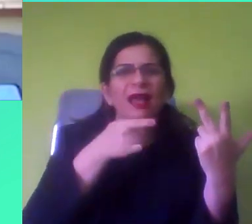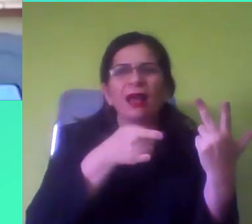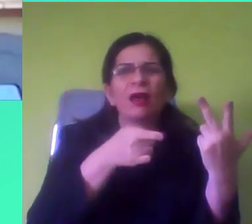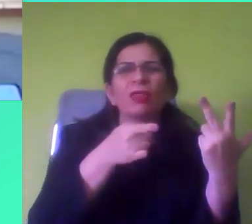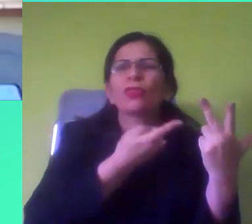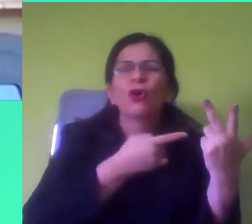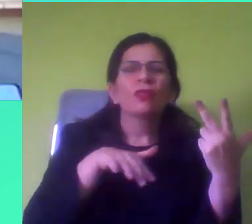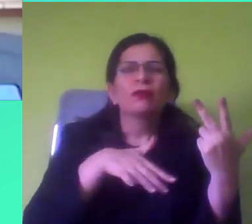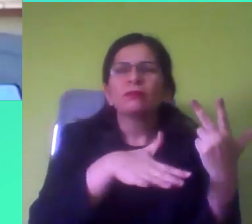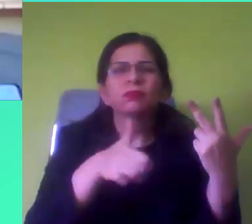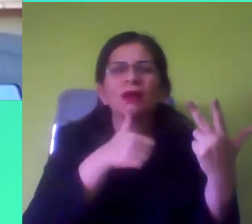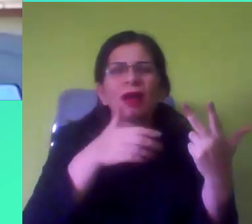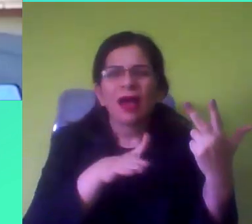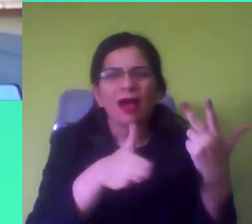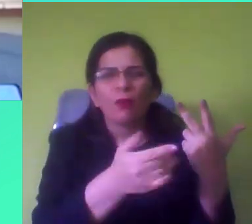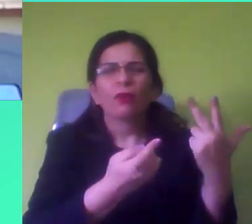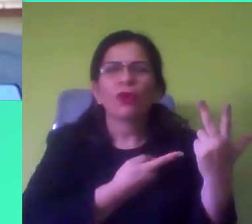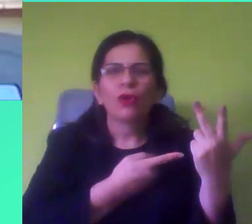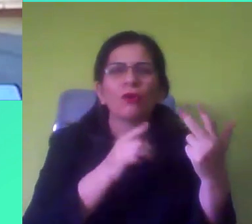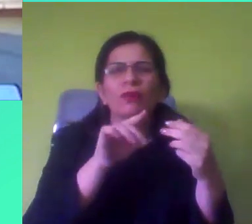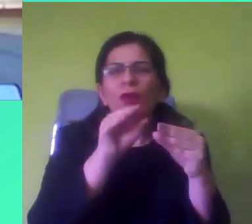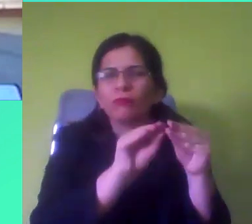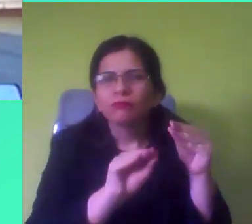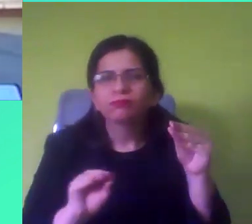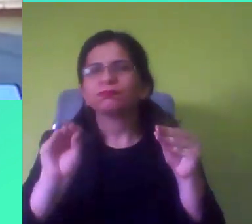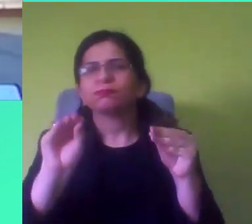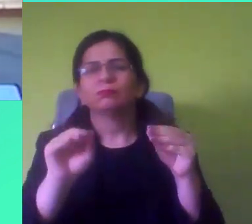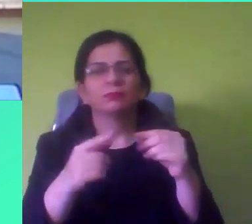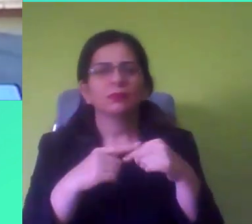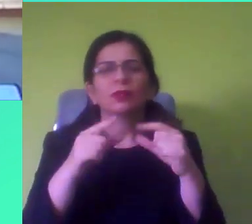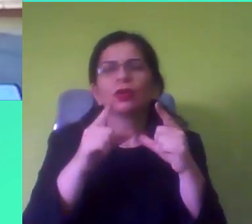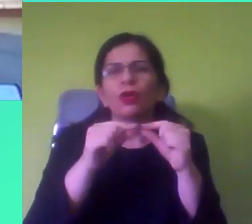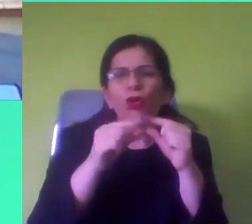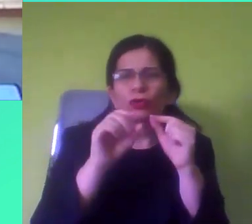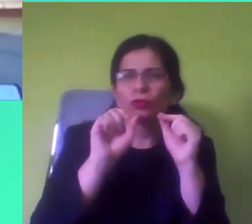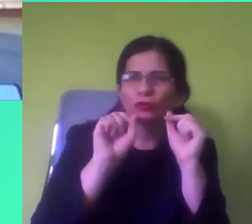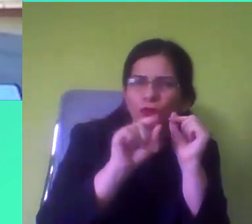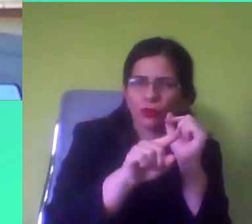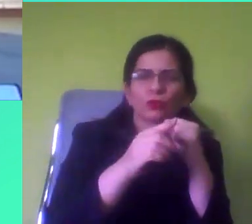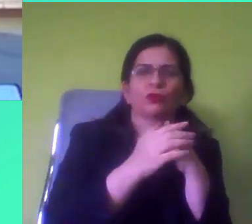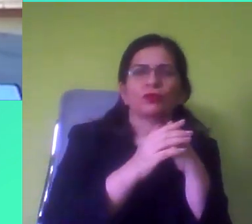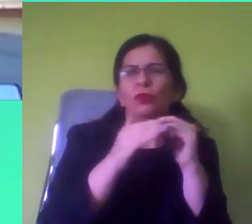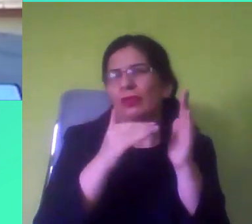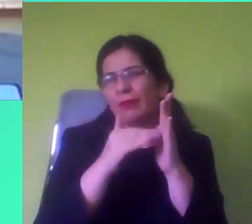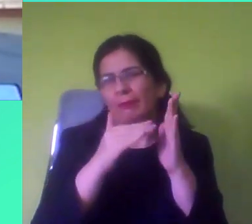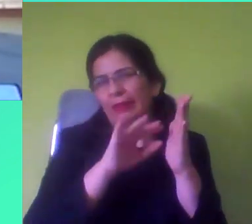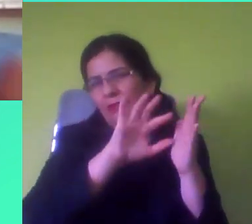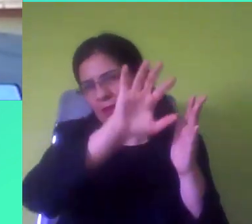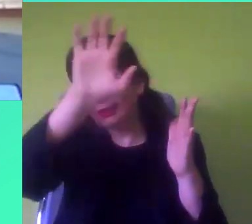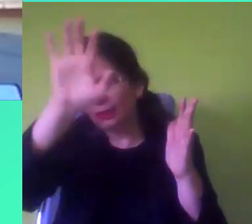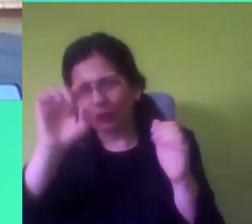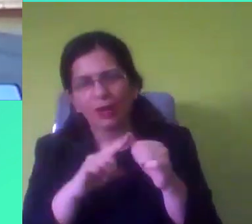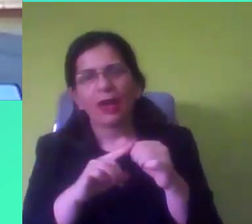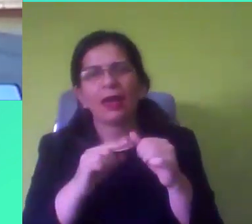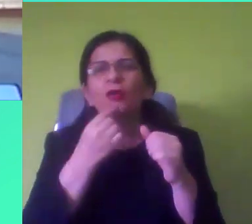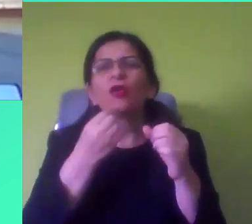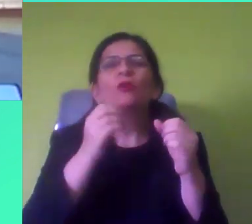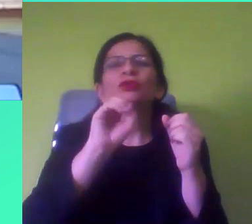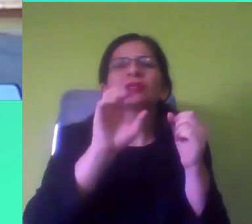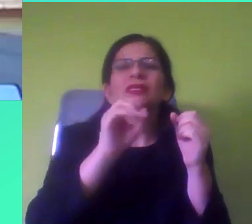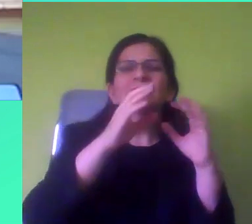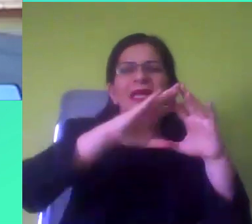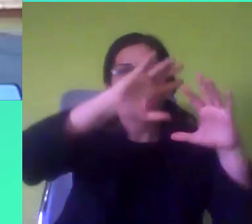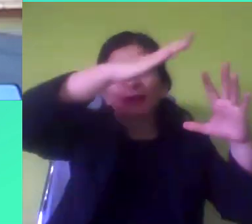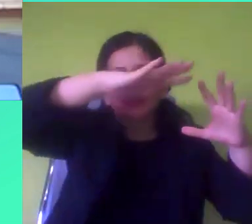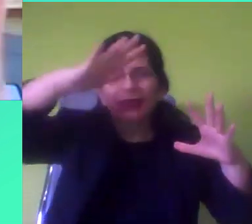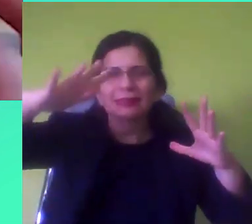en subcuencas, va a estar específicamente la subcuenca, el código de cuenca según la Secretaría de Recursos Hídricos, el tipo de glaciar, si